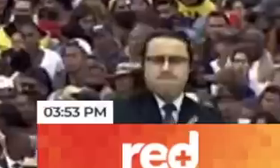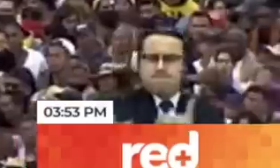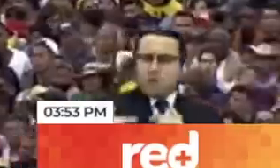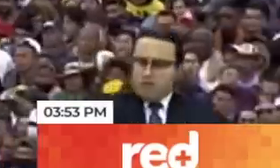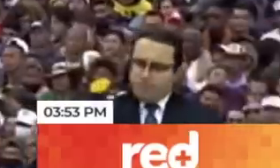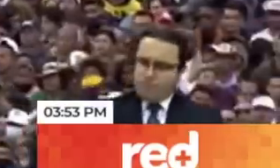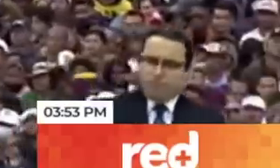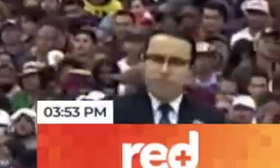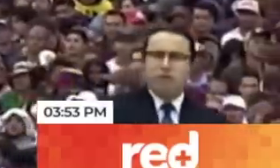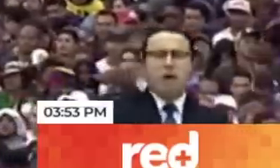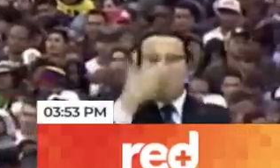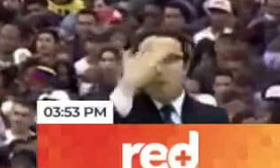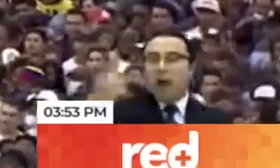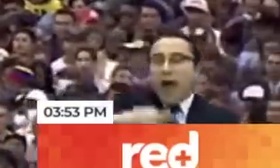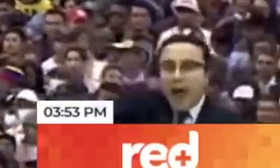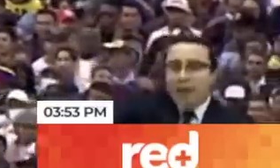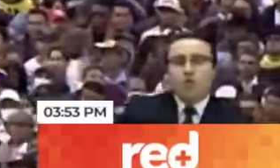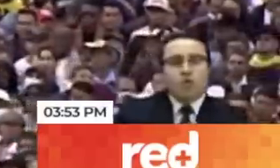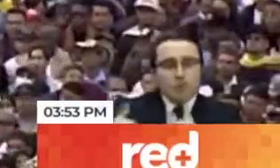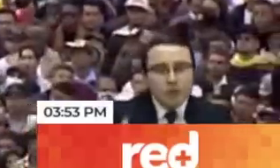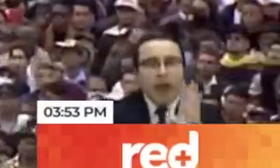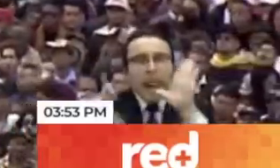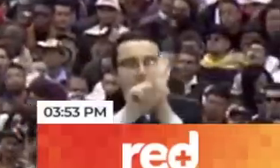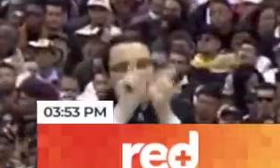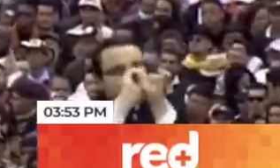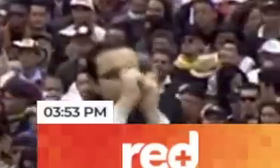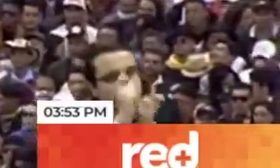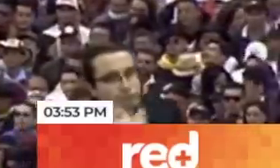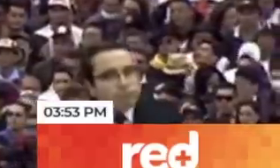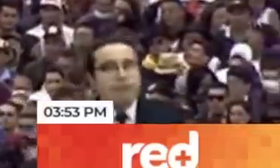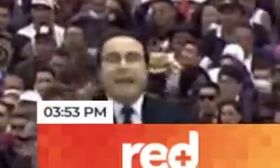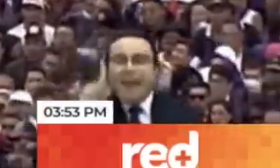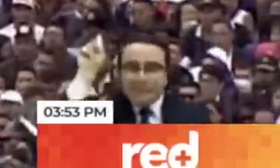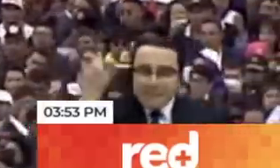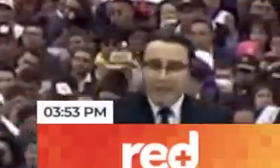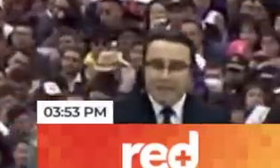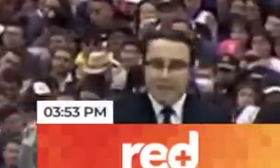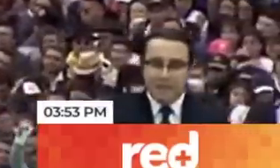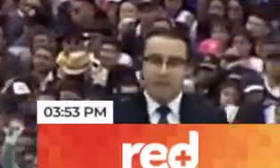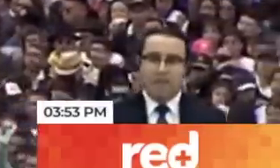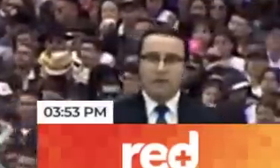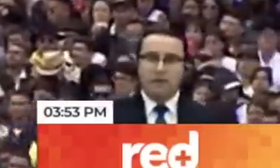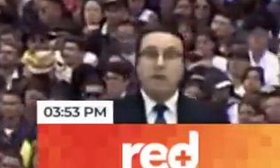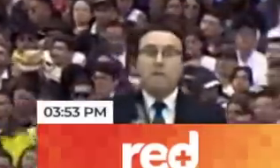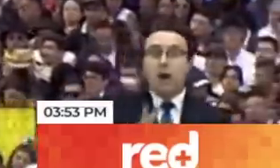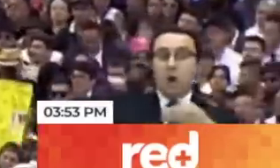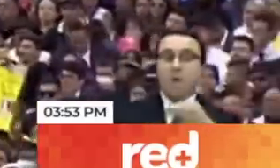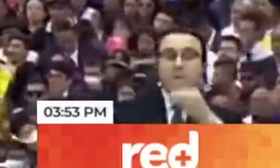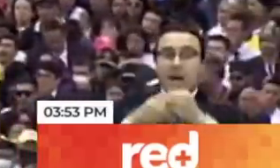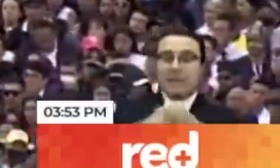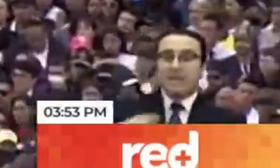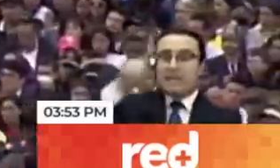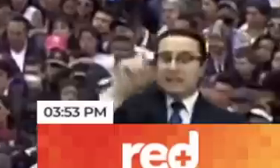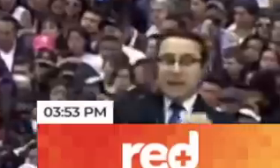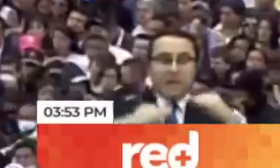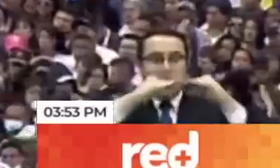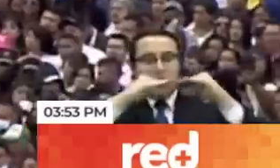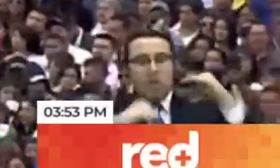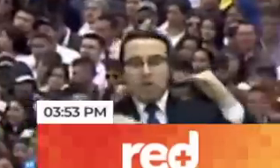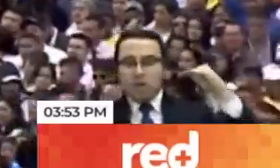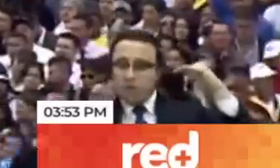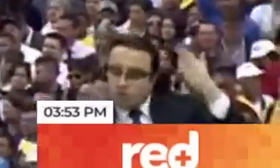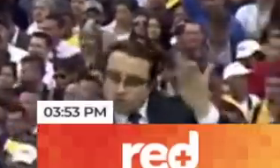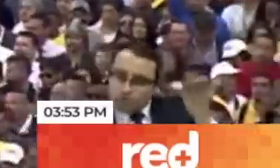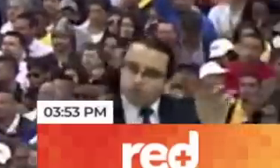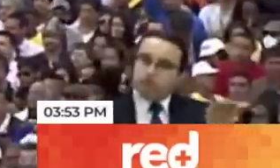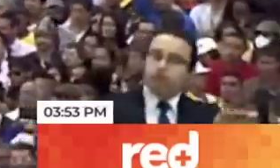hacer las reformas. Pero tiene también un mandato, el mandato del equilibrio. Es una antinomia que